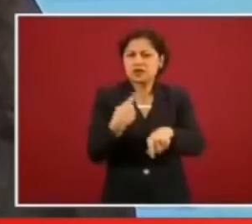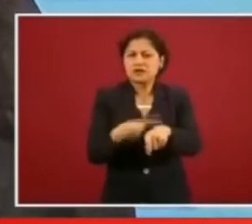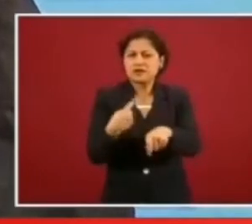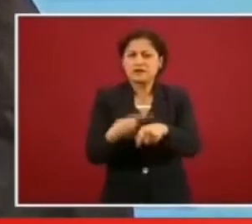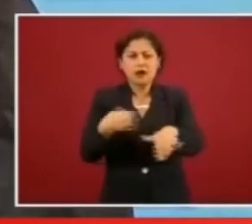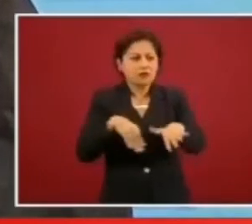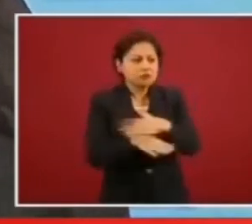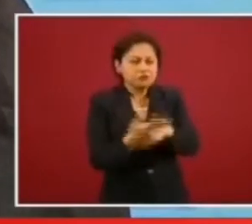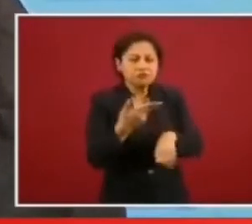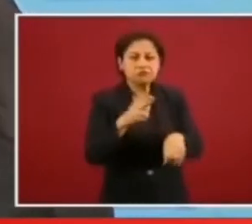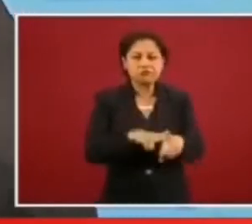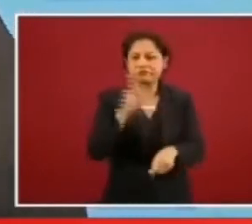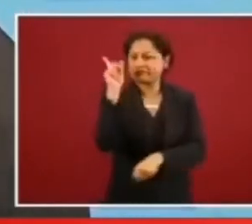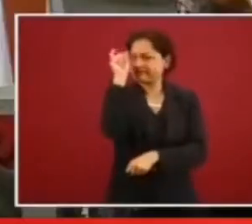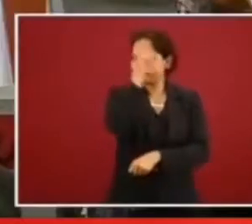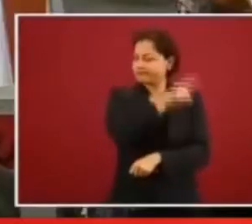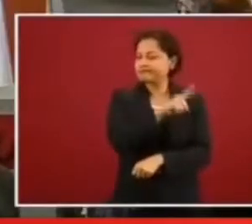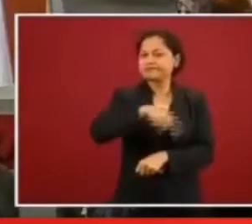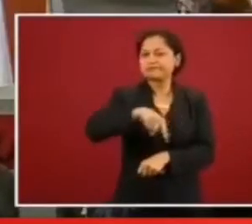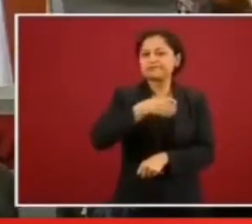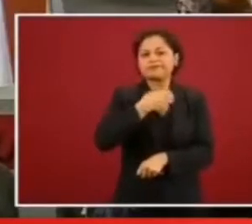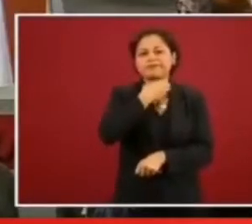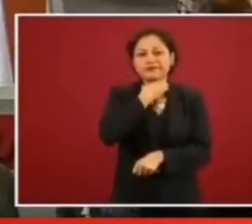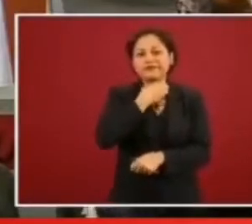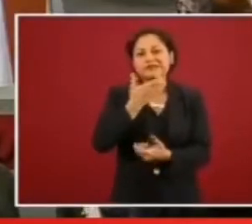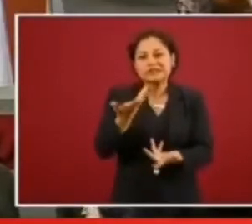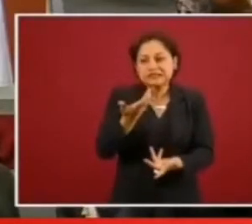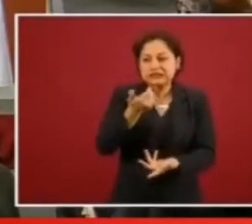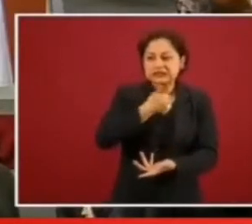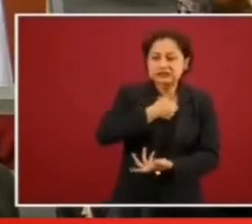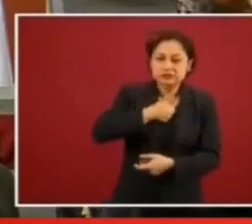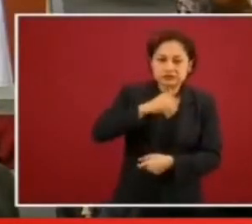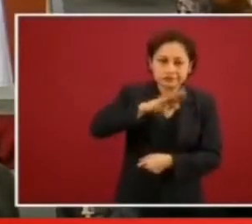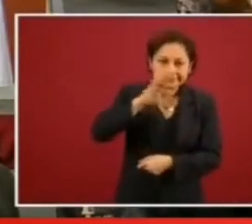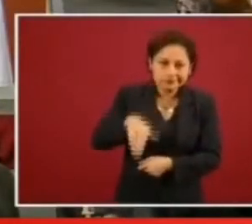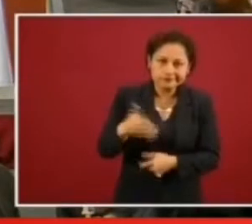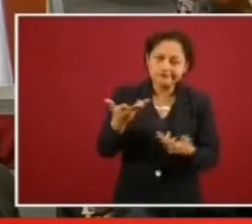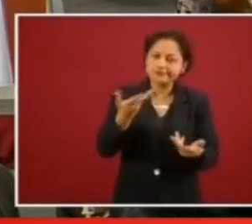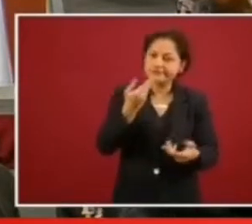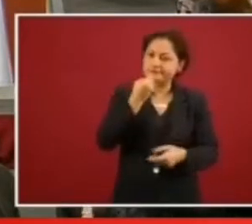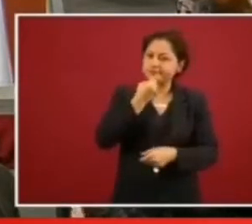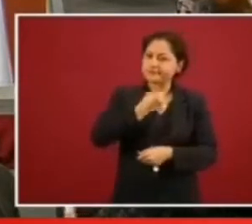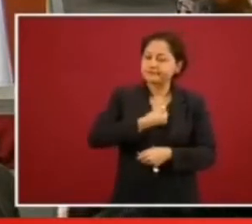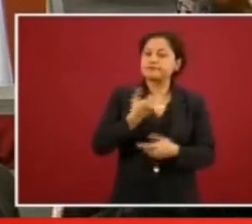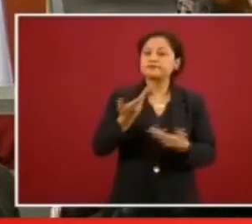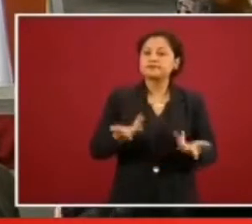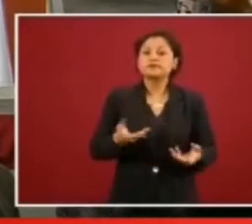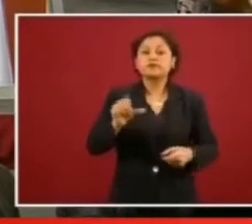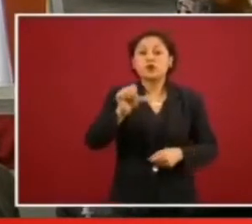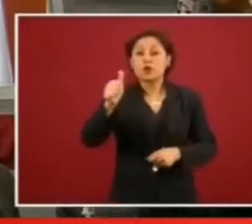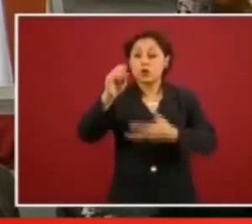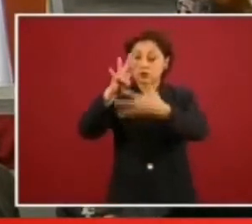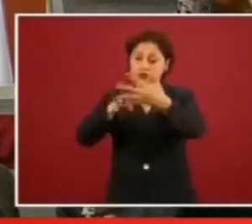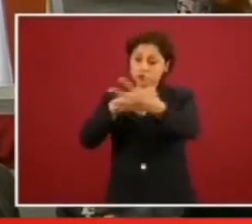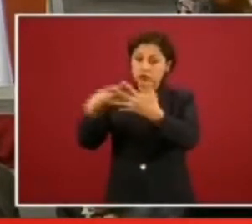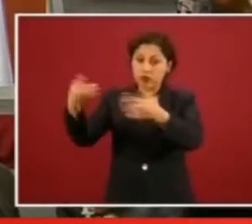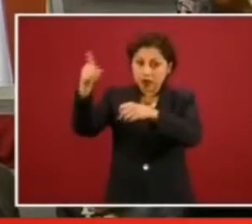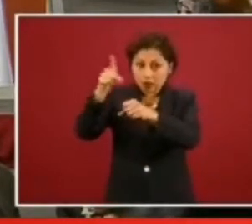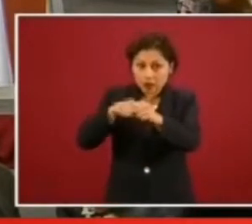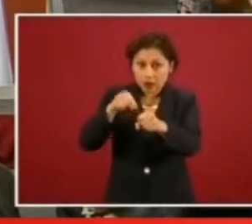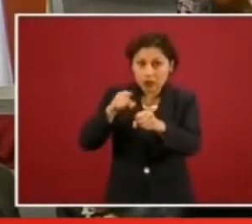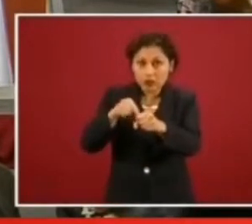medida la probabilidad de morir. Finalmente, lo que se ve en colores y también en la tabla es la contribución que